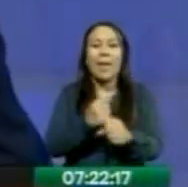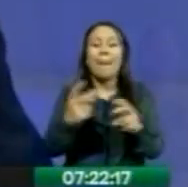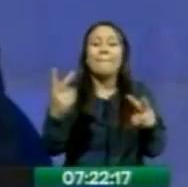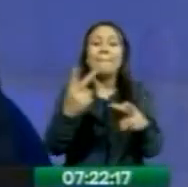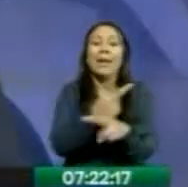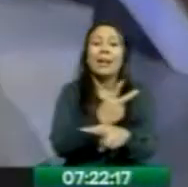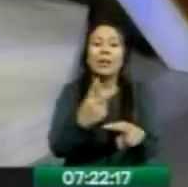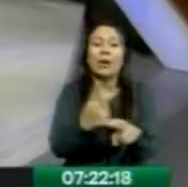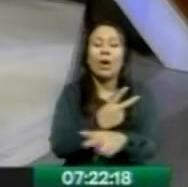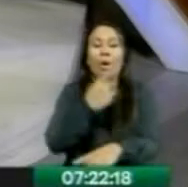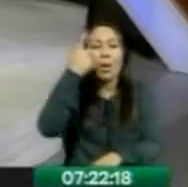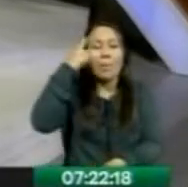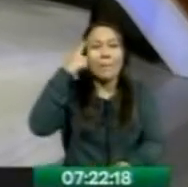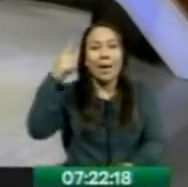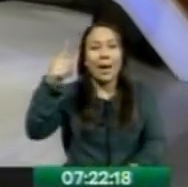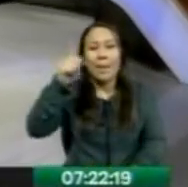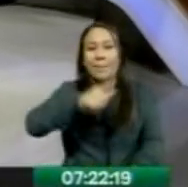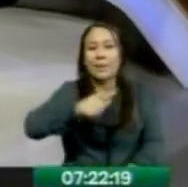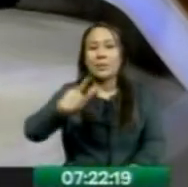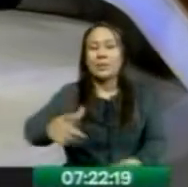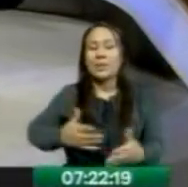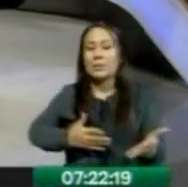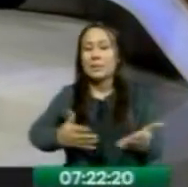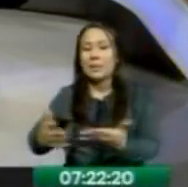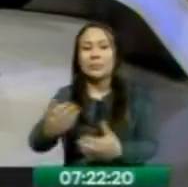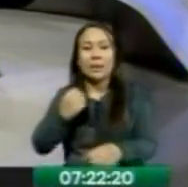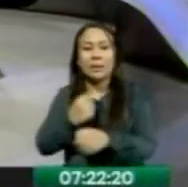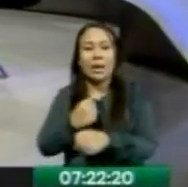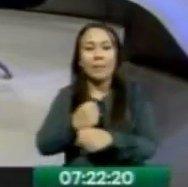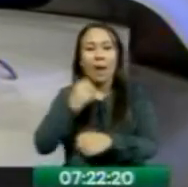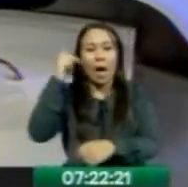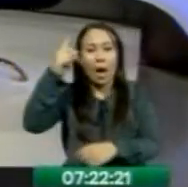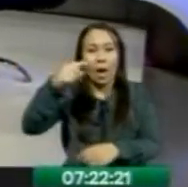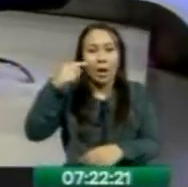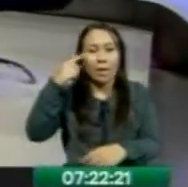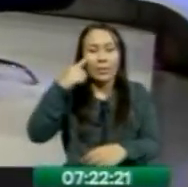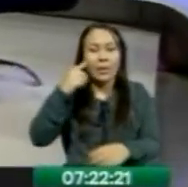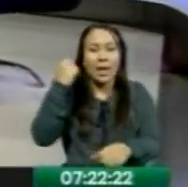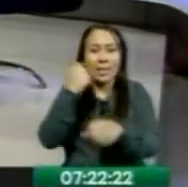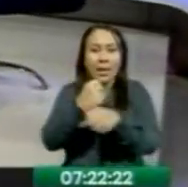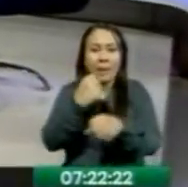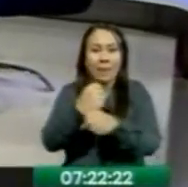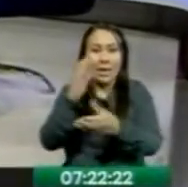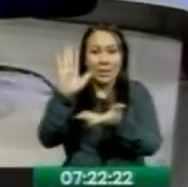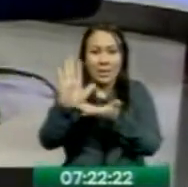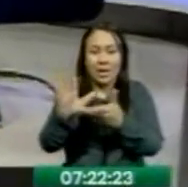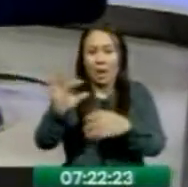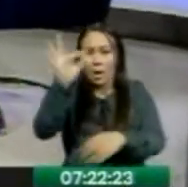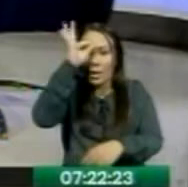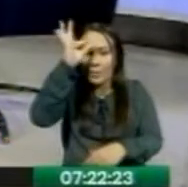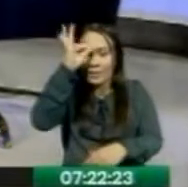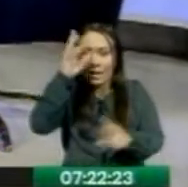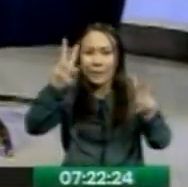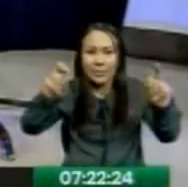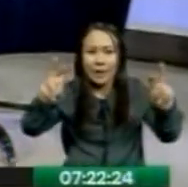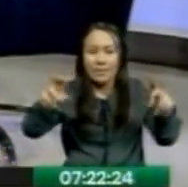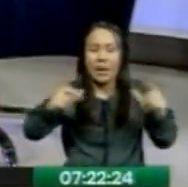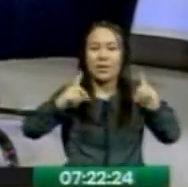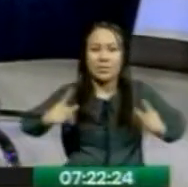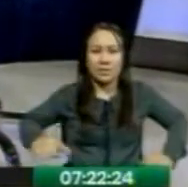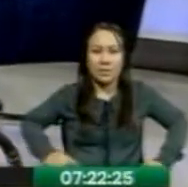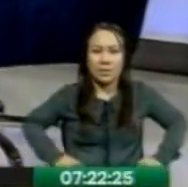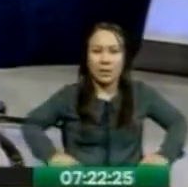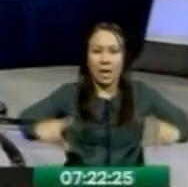riesgo para nuestros servidores públicos, nuestros médicos y todo el área que trabaja en el área y toda la gente que trabaja en el área